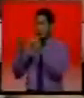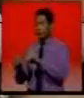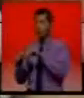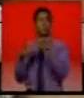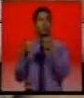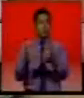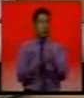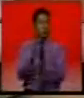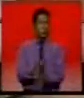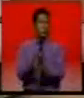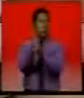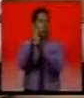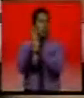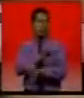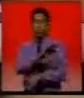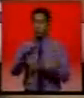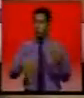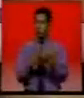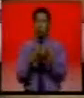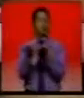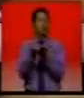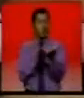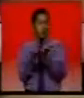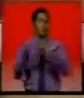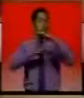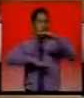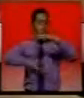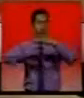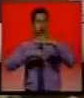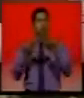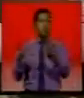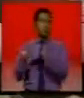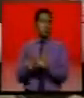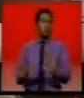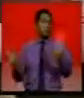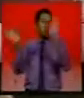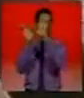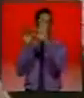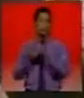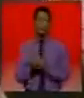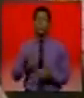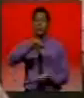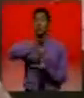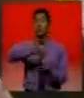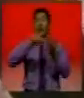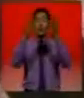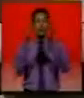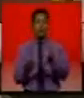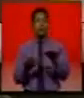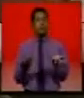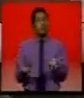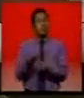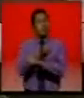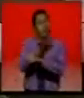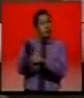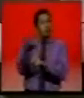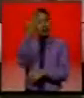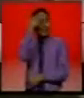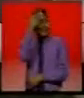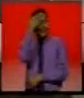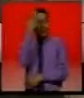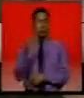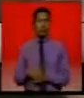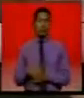poner todos los servicios, que eso es lo más importante. Queremos que la ciudadanía sepa que no necesariamente